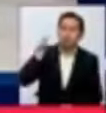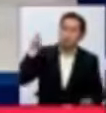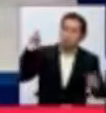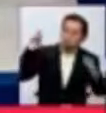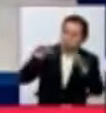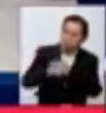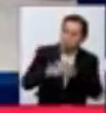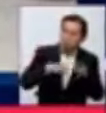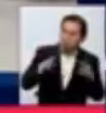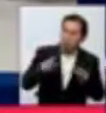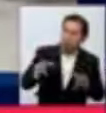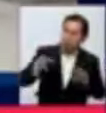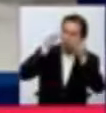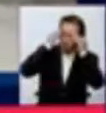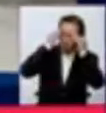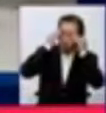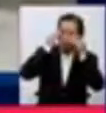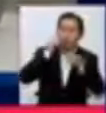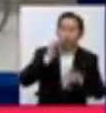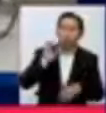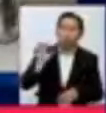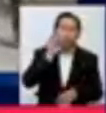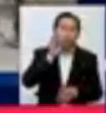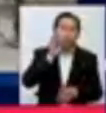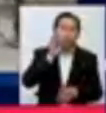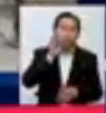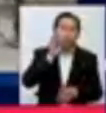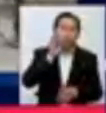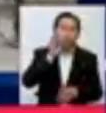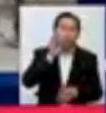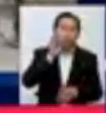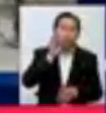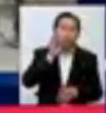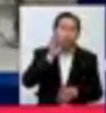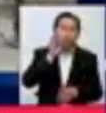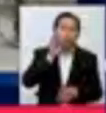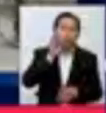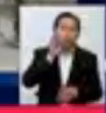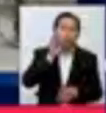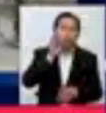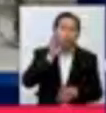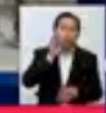los asesinatos en contra de sus madres, que es urgente